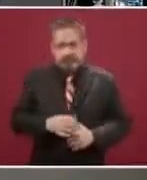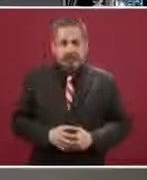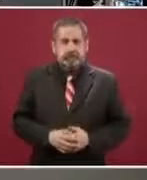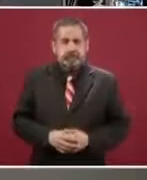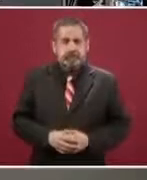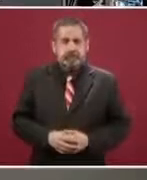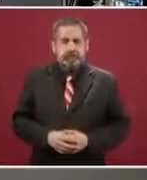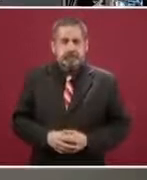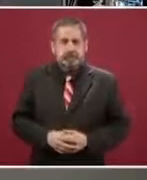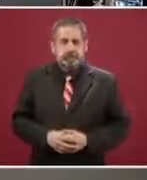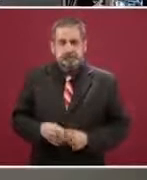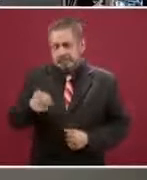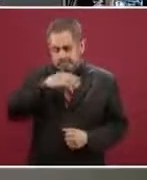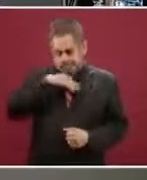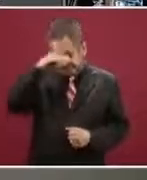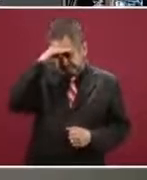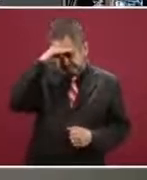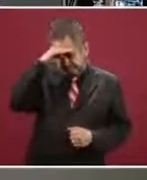Echen a